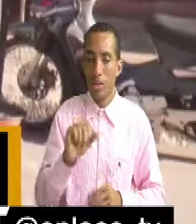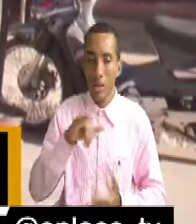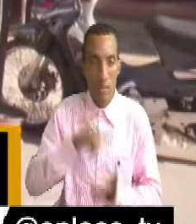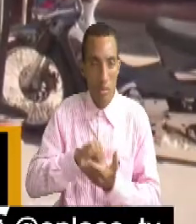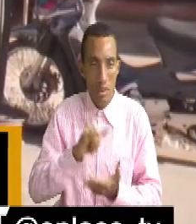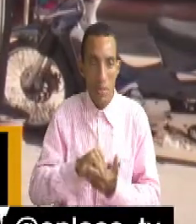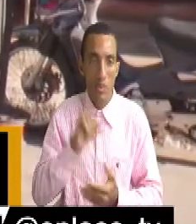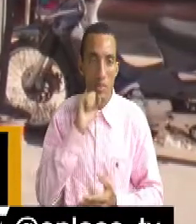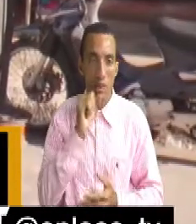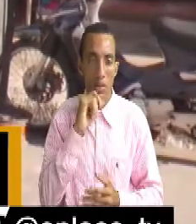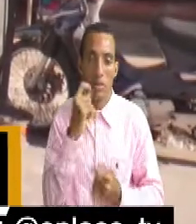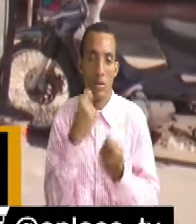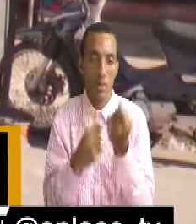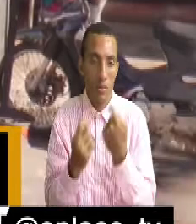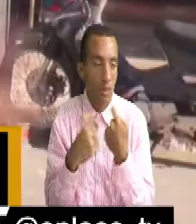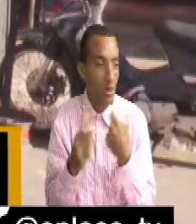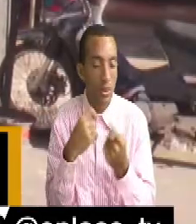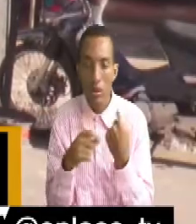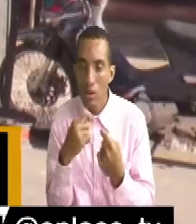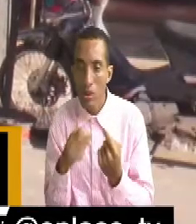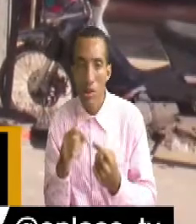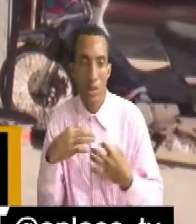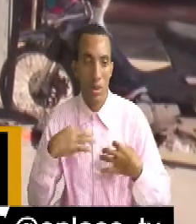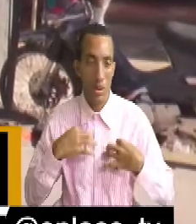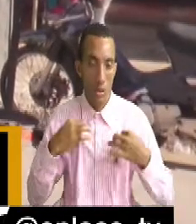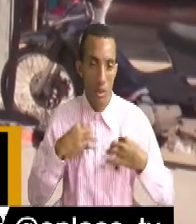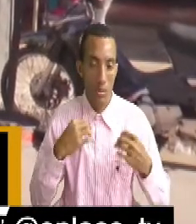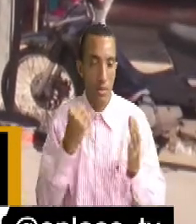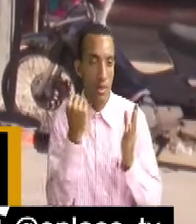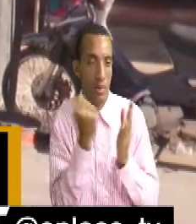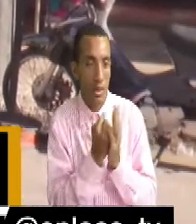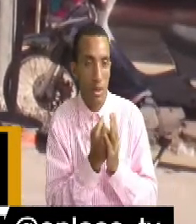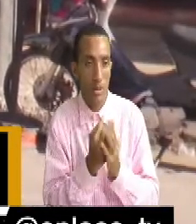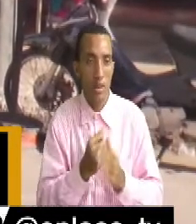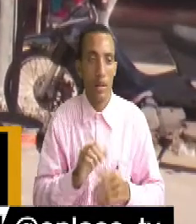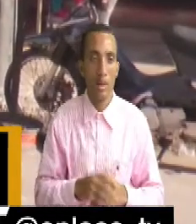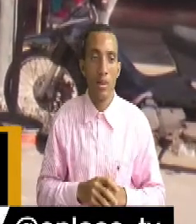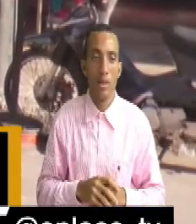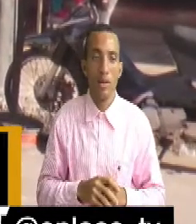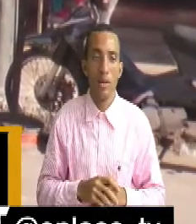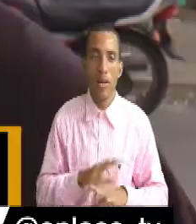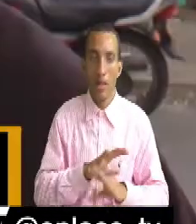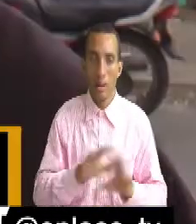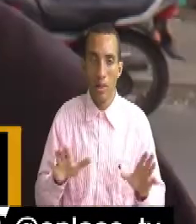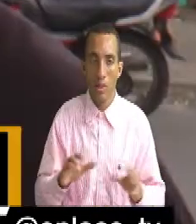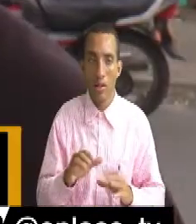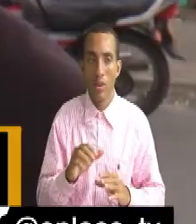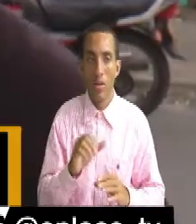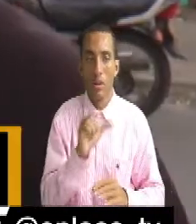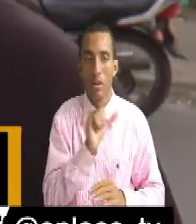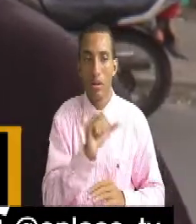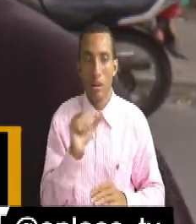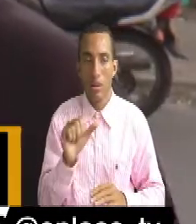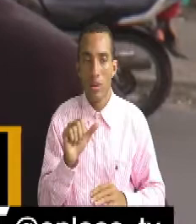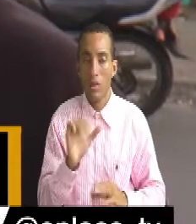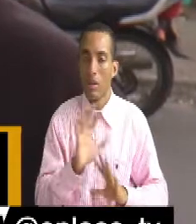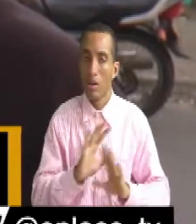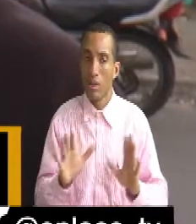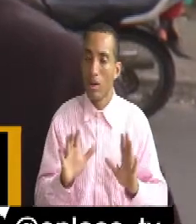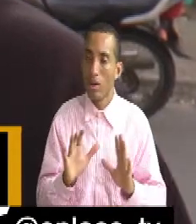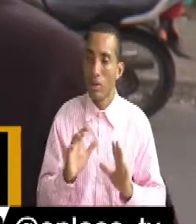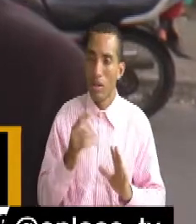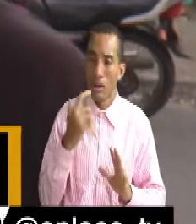Bermeja, los que venden por ahí ropa de marca, pura réplica, doble A, porque eso no es ni triple A.